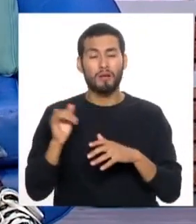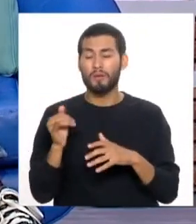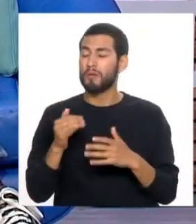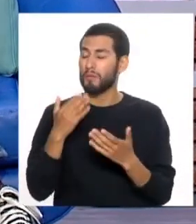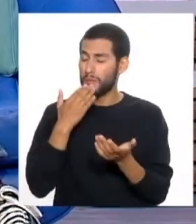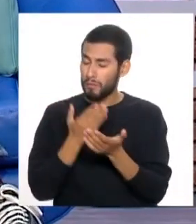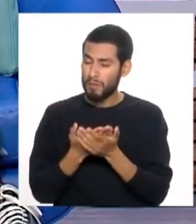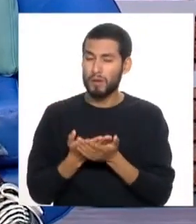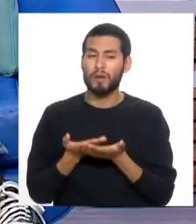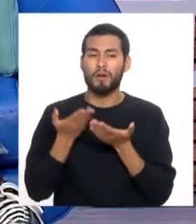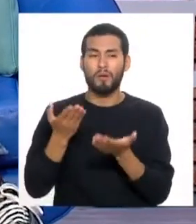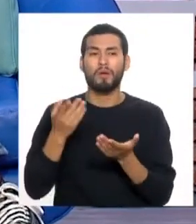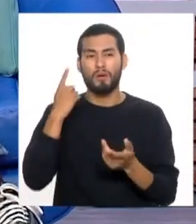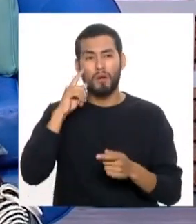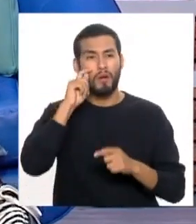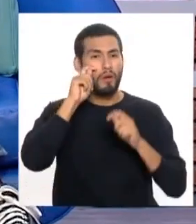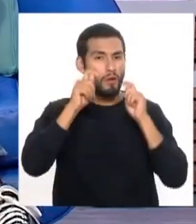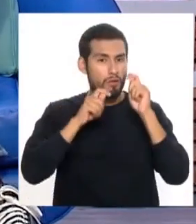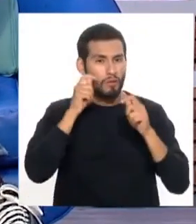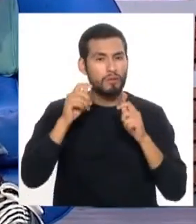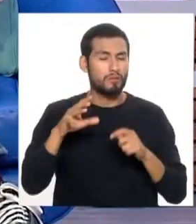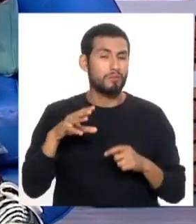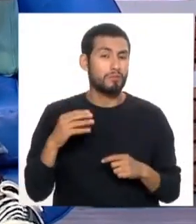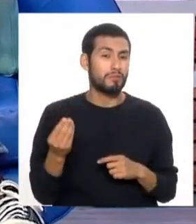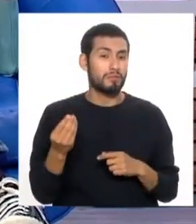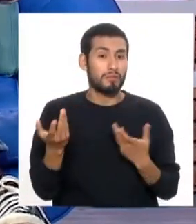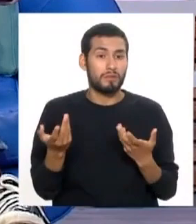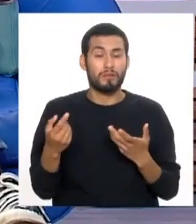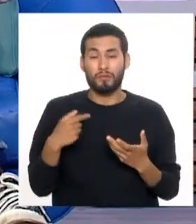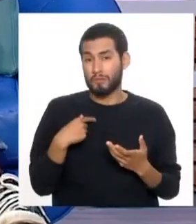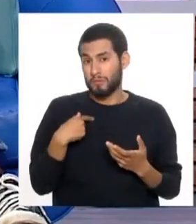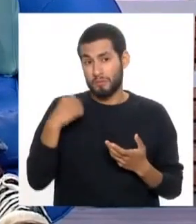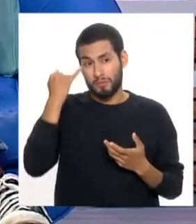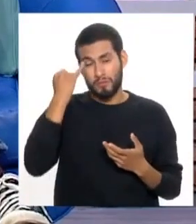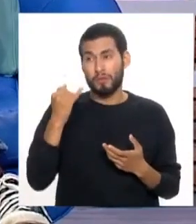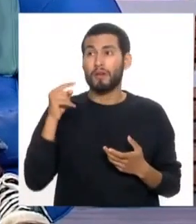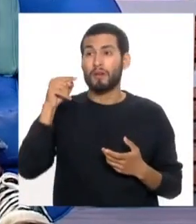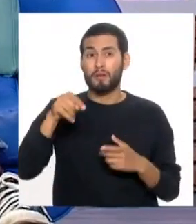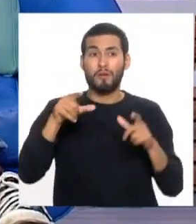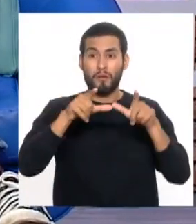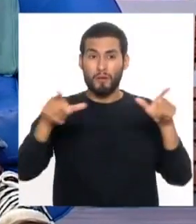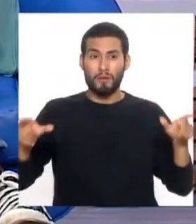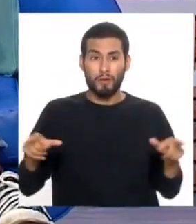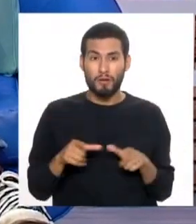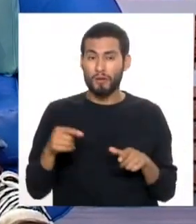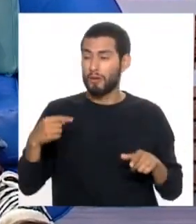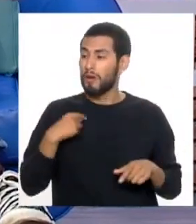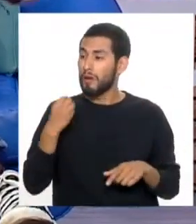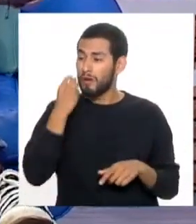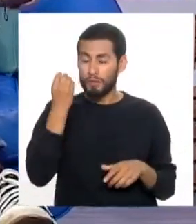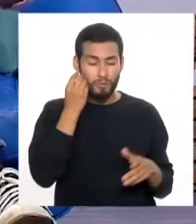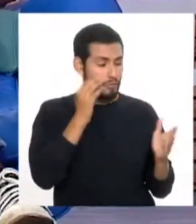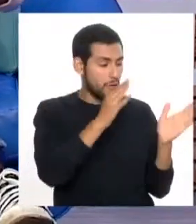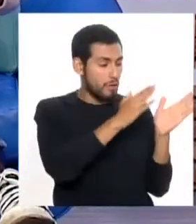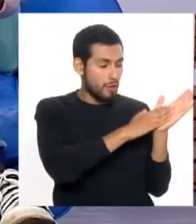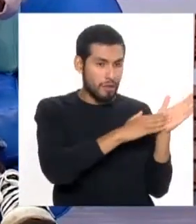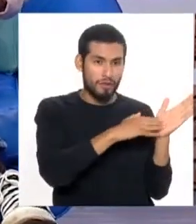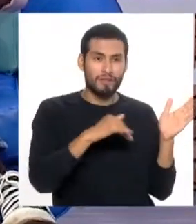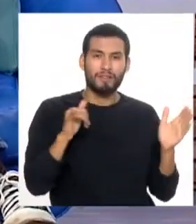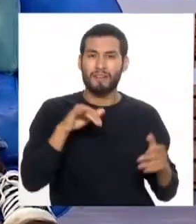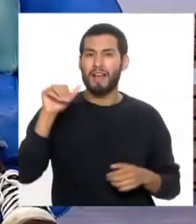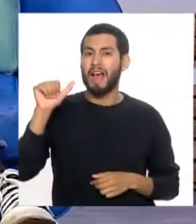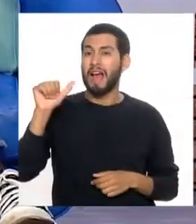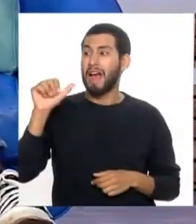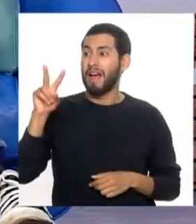estarías haciendo un gran bien al turismo, porque yo me imagino ir a un parque donde voy a tocar las plantitas, me voy a sentir en Avatar,